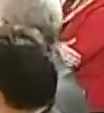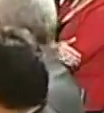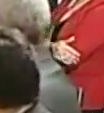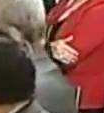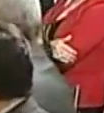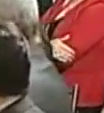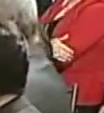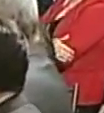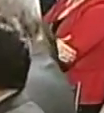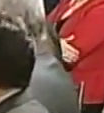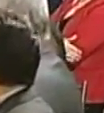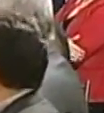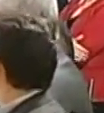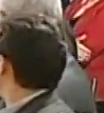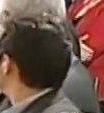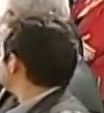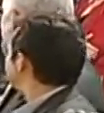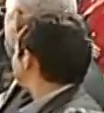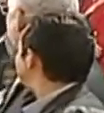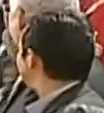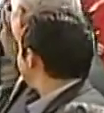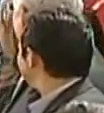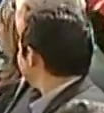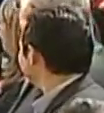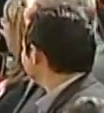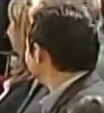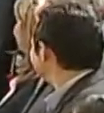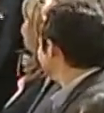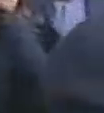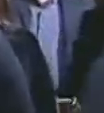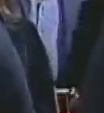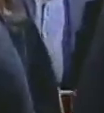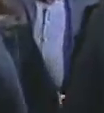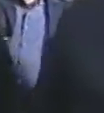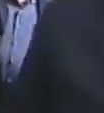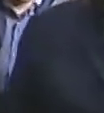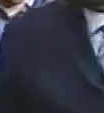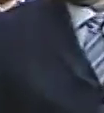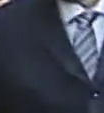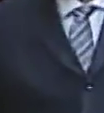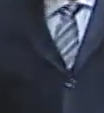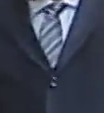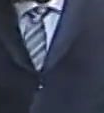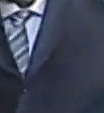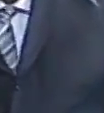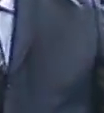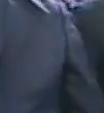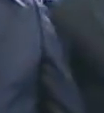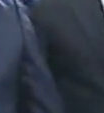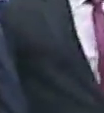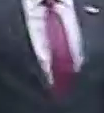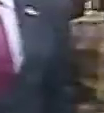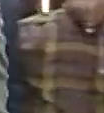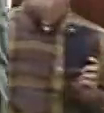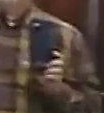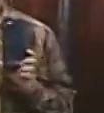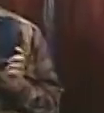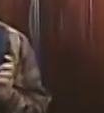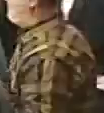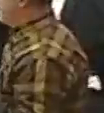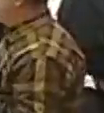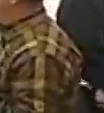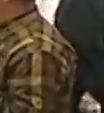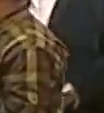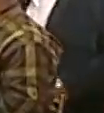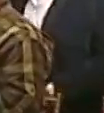Una de las personalidades, autoridades, gobernadores, gobernadoras, alcaldes, alcaldesas que durante más de 2 horas